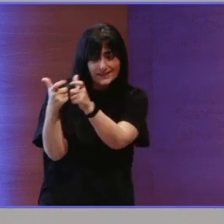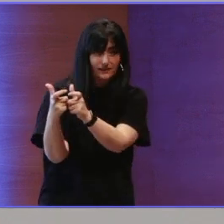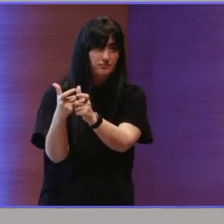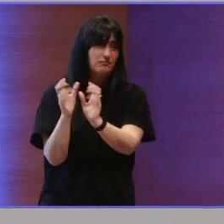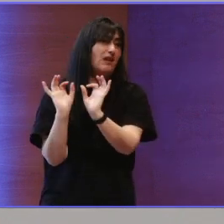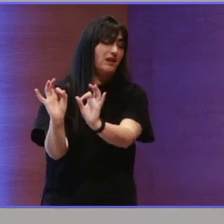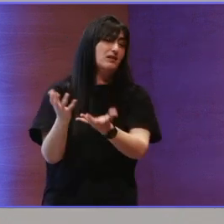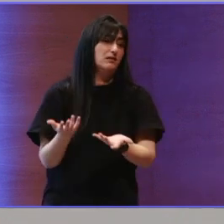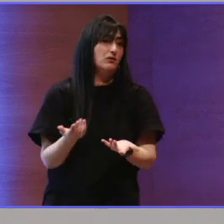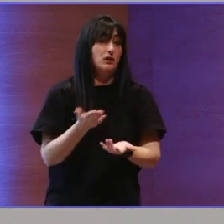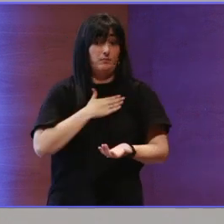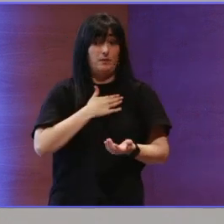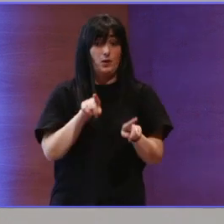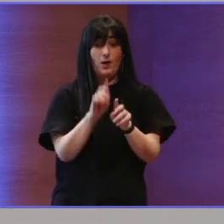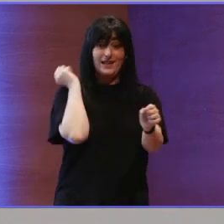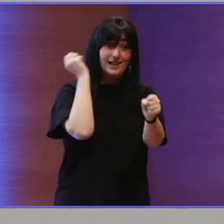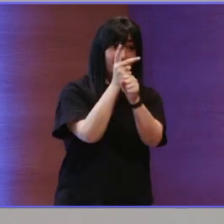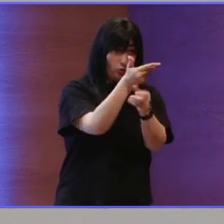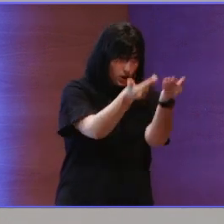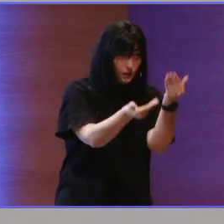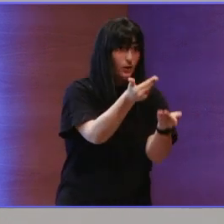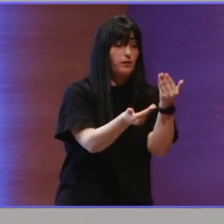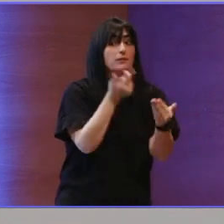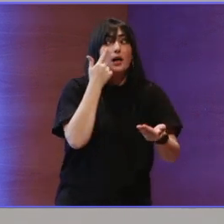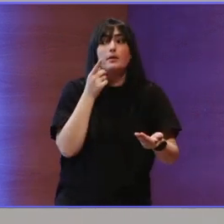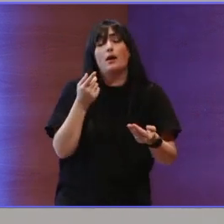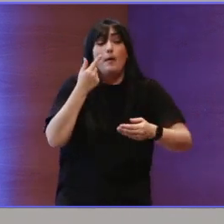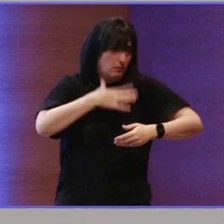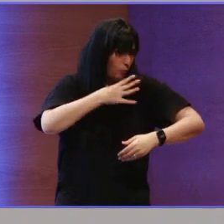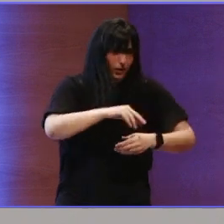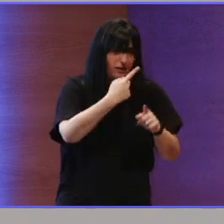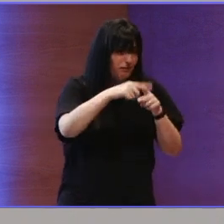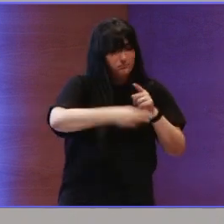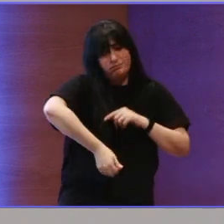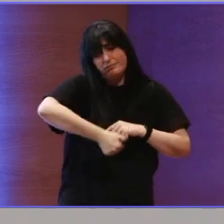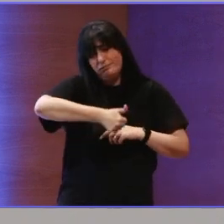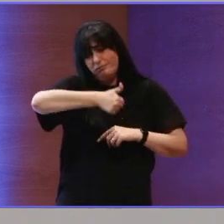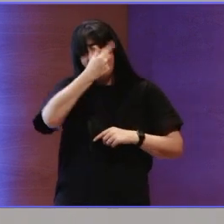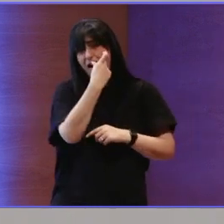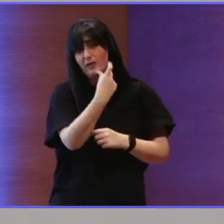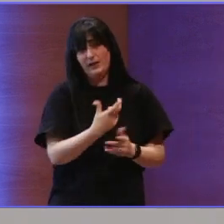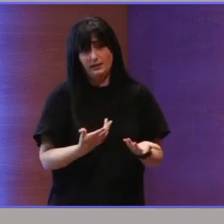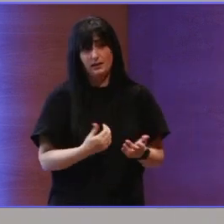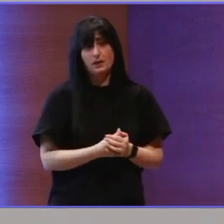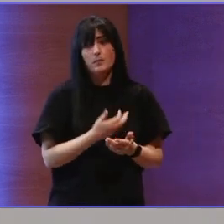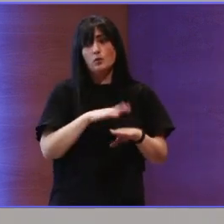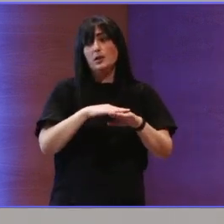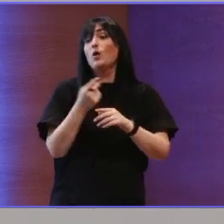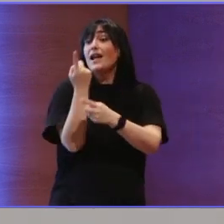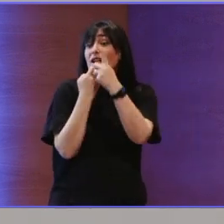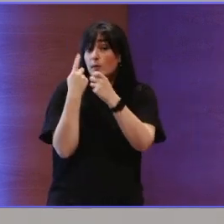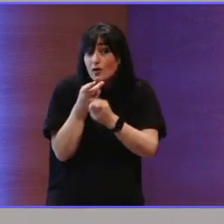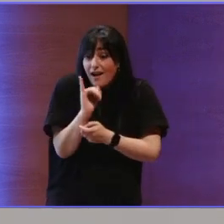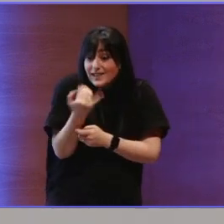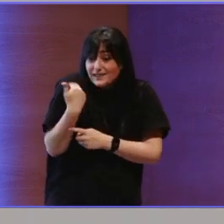mí como reto para la evaluación es Cómo poner eso probablemente para evaluar hay que hacer más cosas también eh Pero cómo aprovechar de información que ya